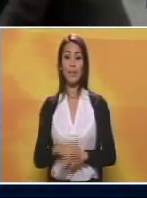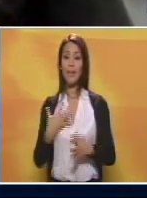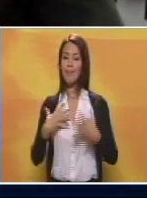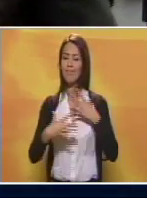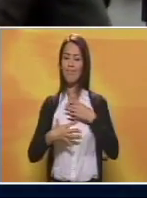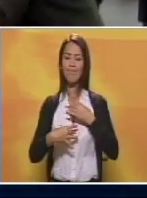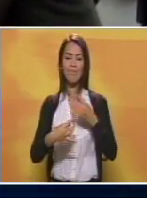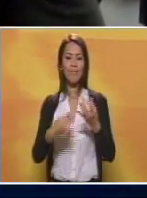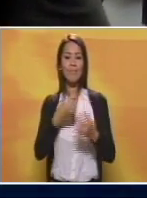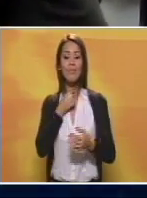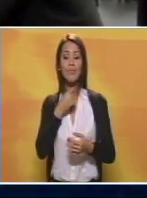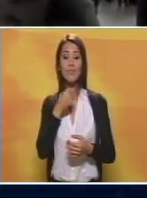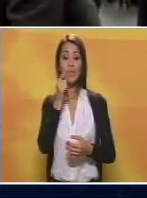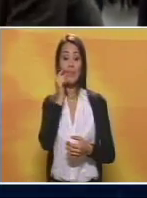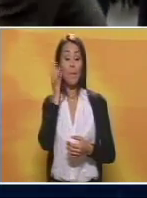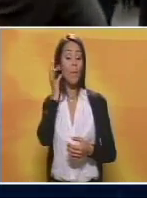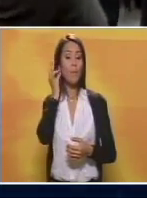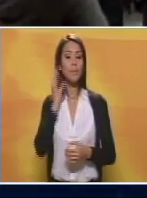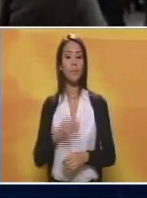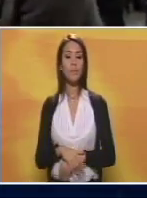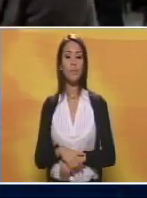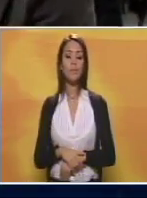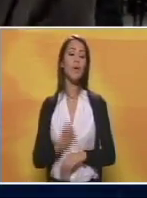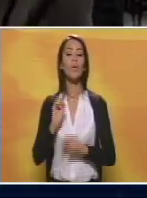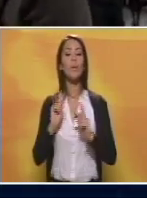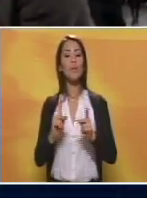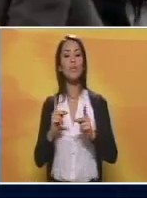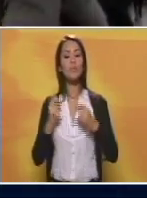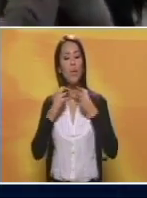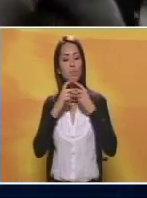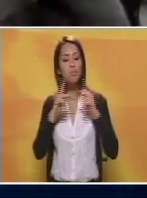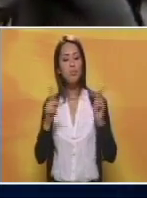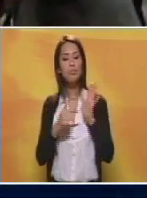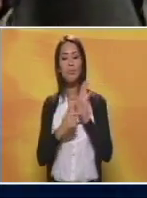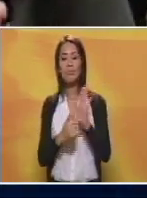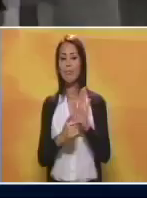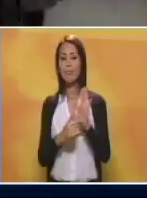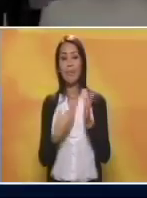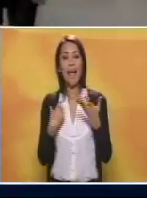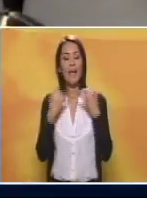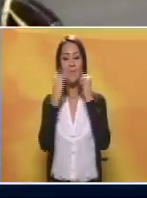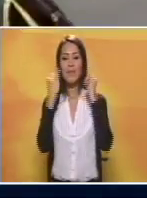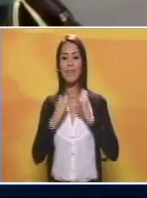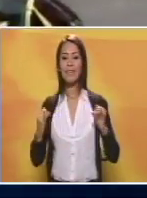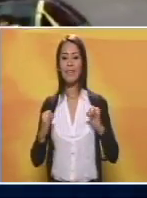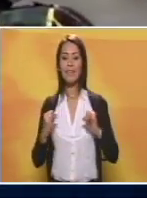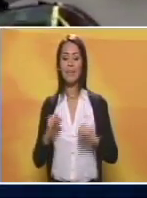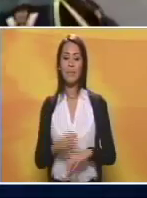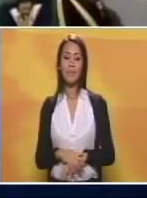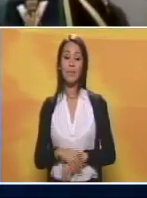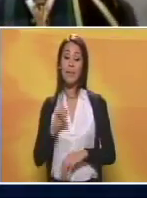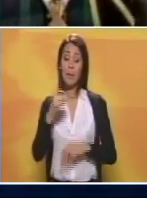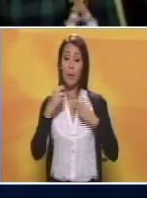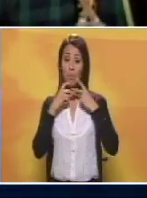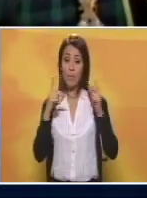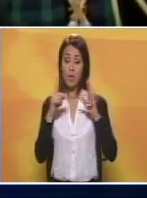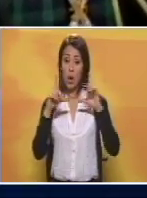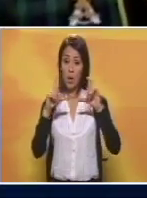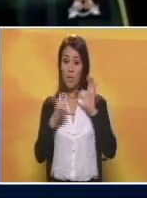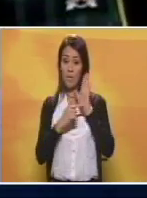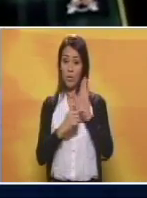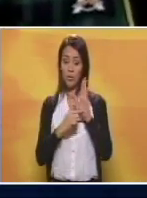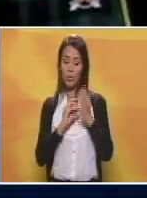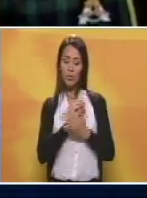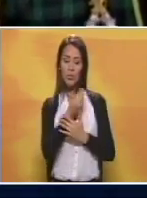favoritas de Meghan, quien en una oportunidad compartió en sus redes sociales que le hacían infinitamente feliz. Incluso llegó a publicar una foto de un